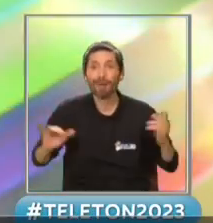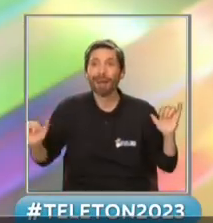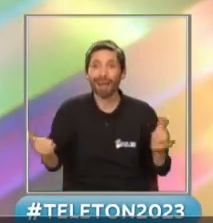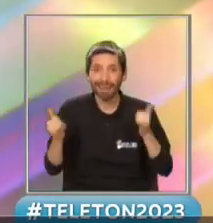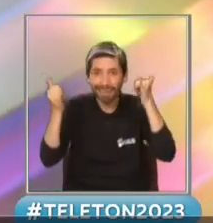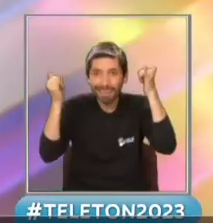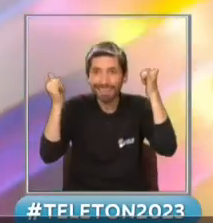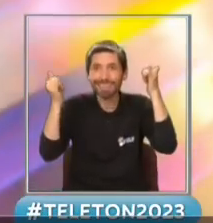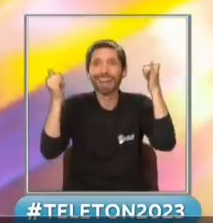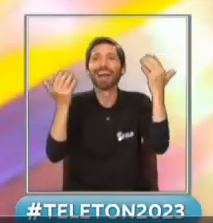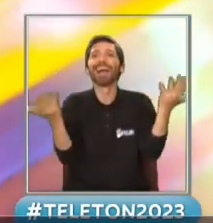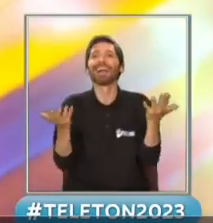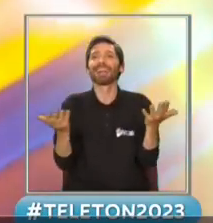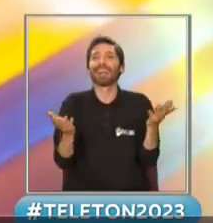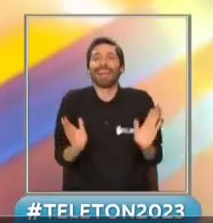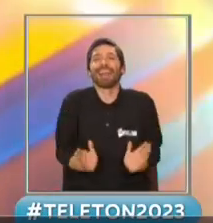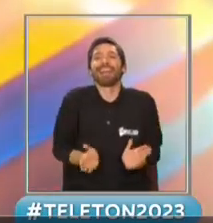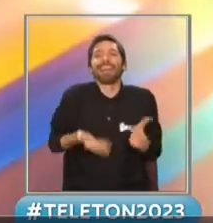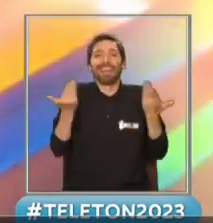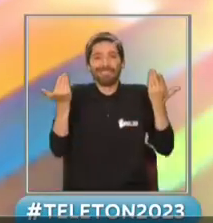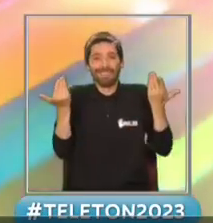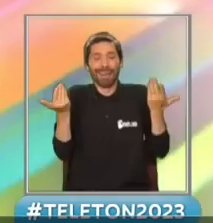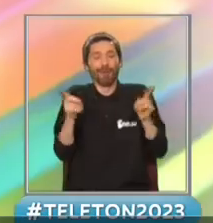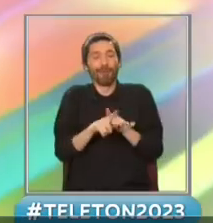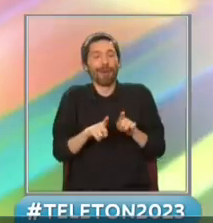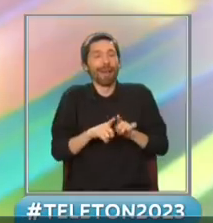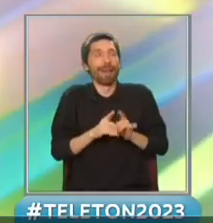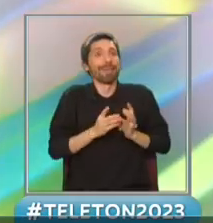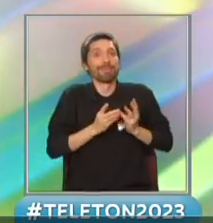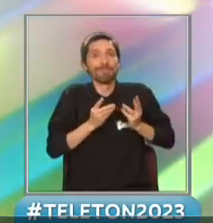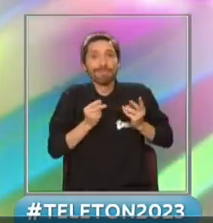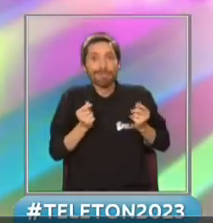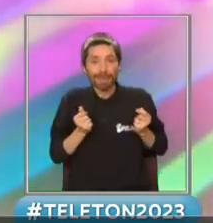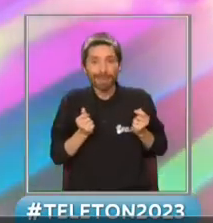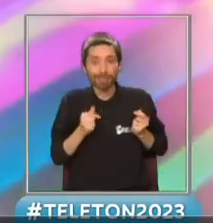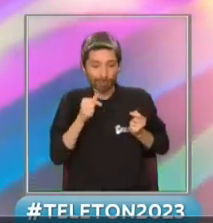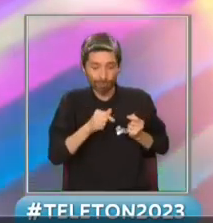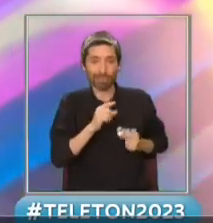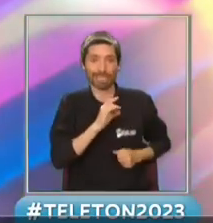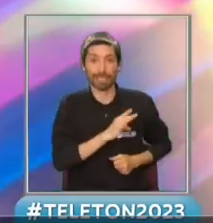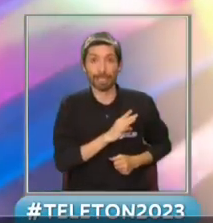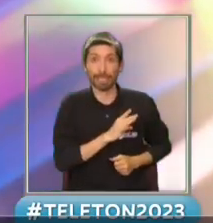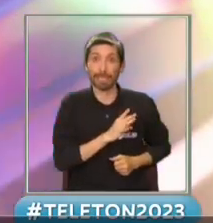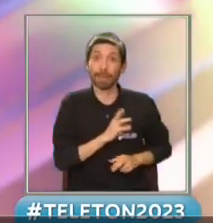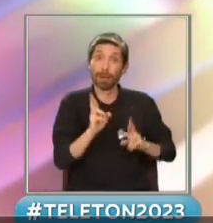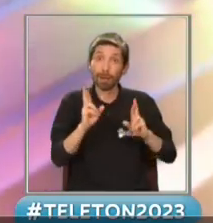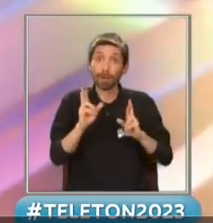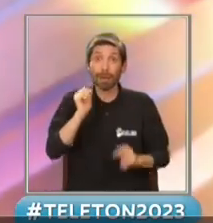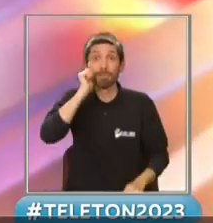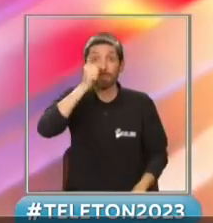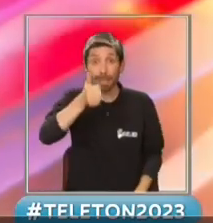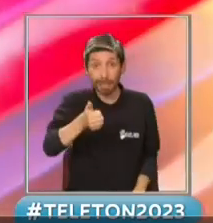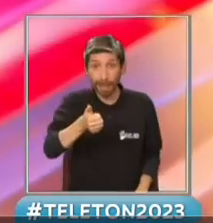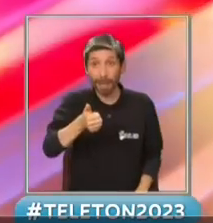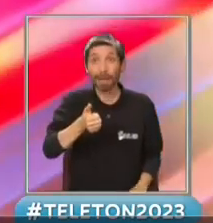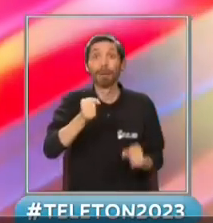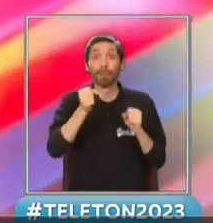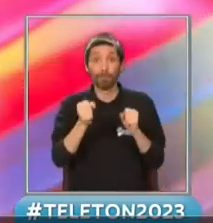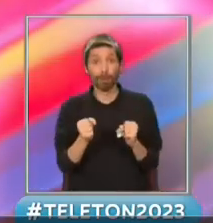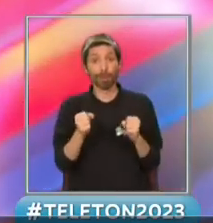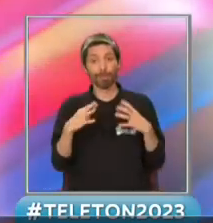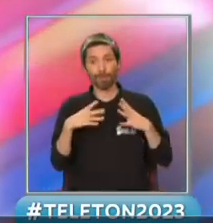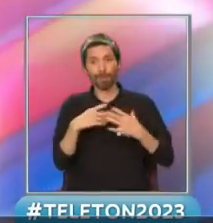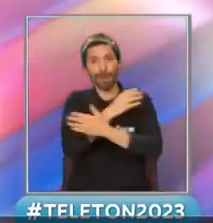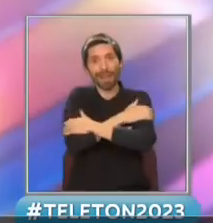alegría, a levantar el espíritu de Chile, para que mañana podamos